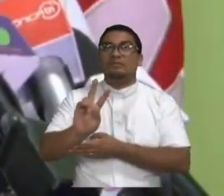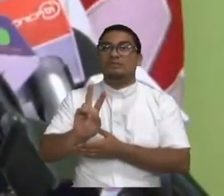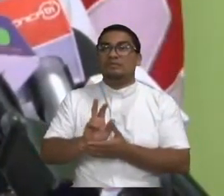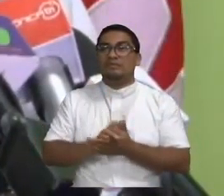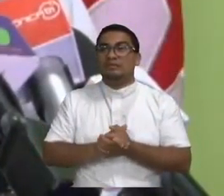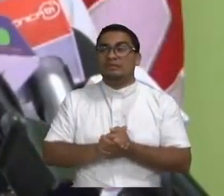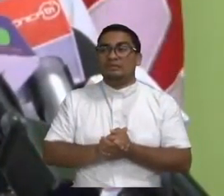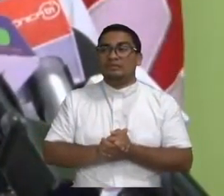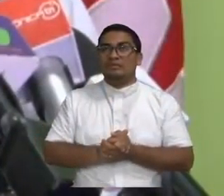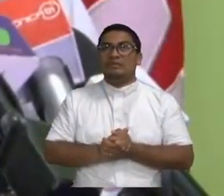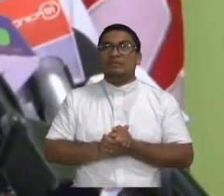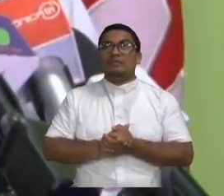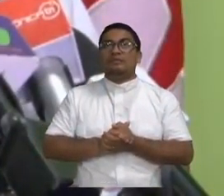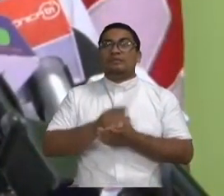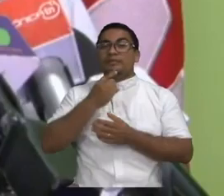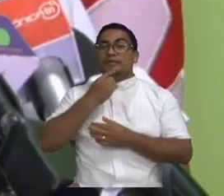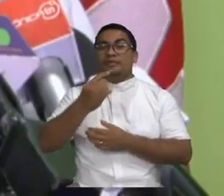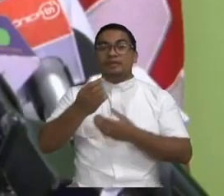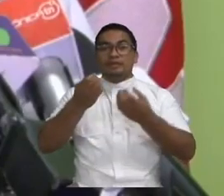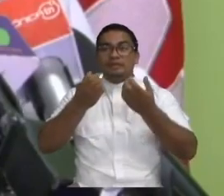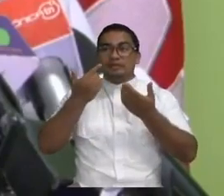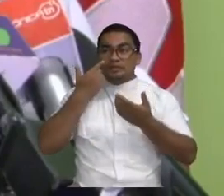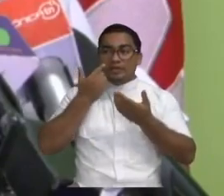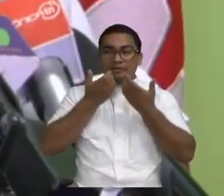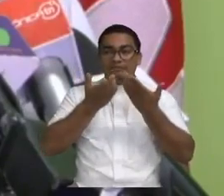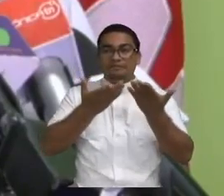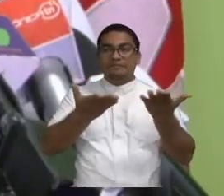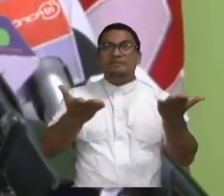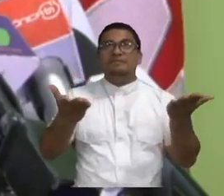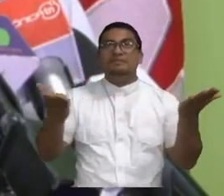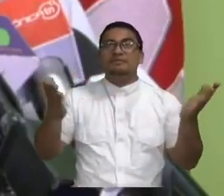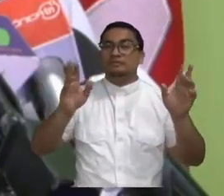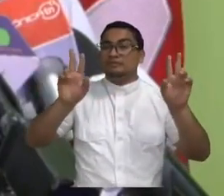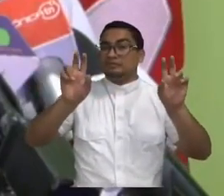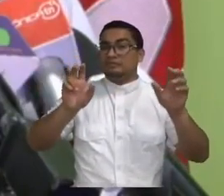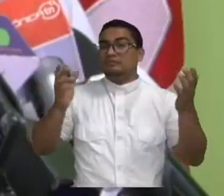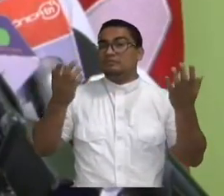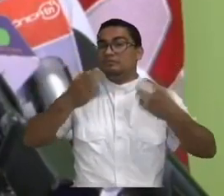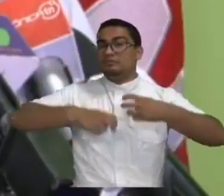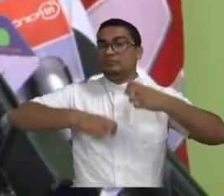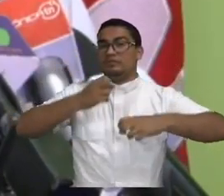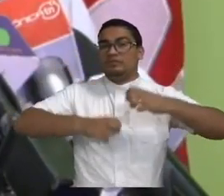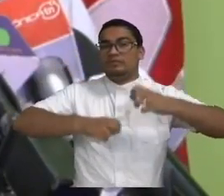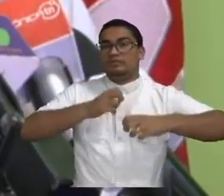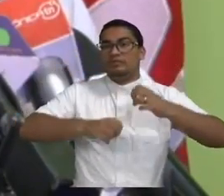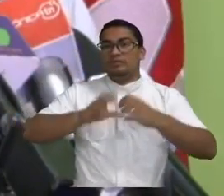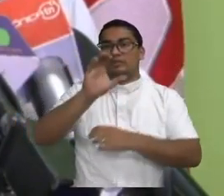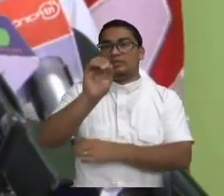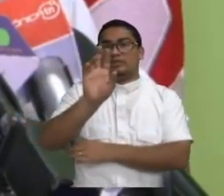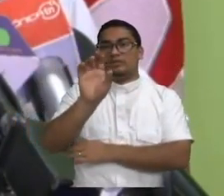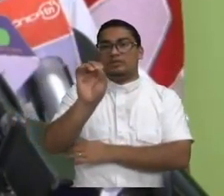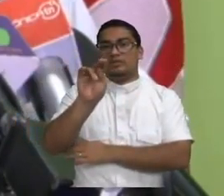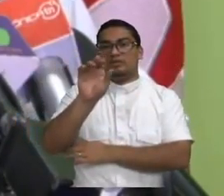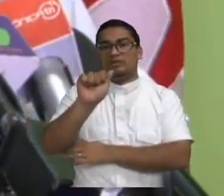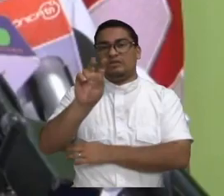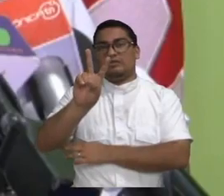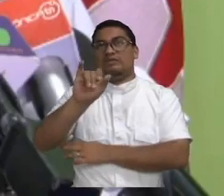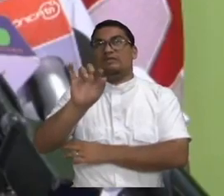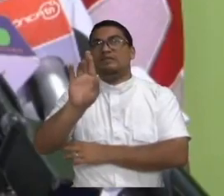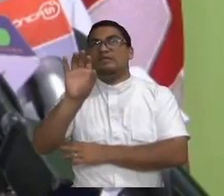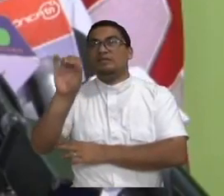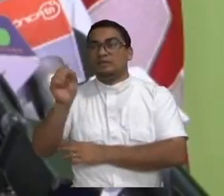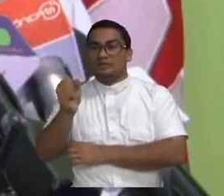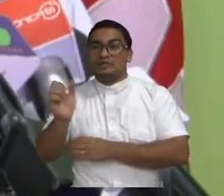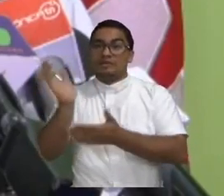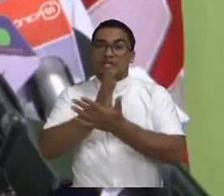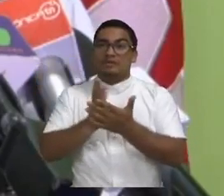gobierno, estamos dando a conocer los avances en relación a la situación de este nuevo virus que está circulando en algunos países de Asia